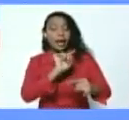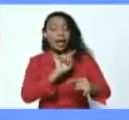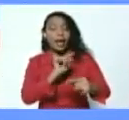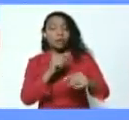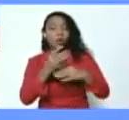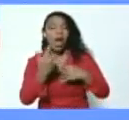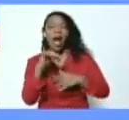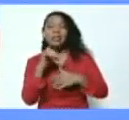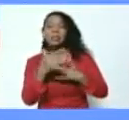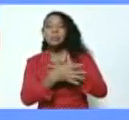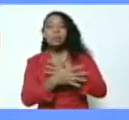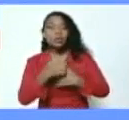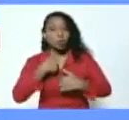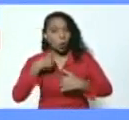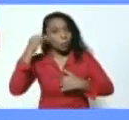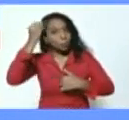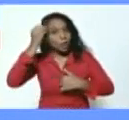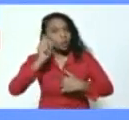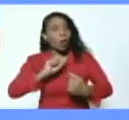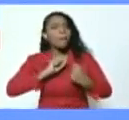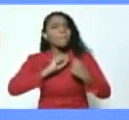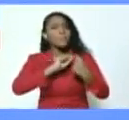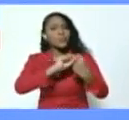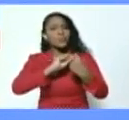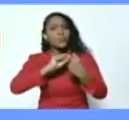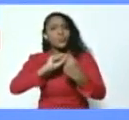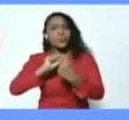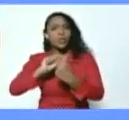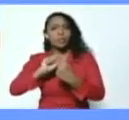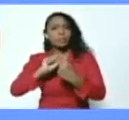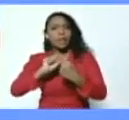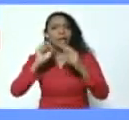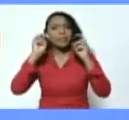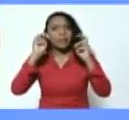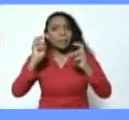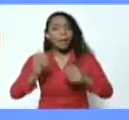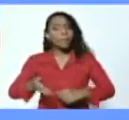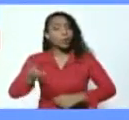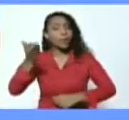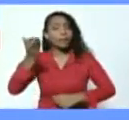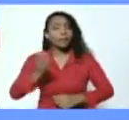que, pienso yo, debatir en lo concreto